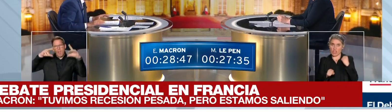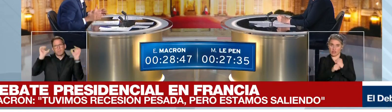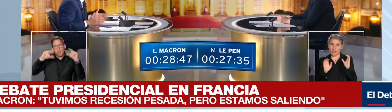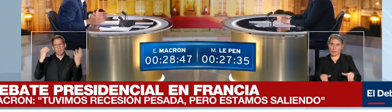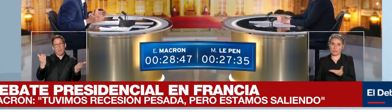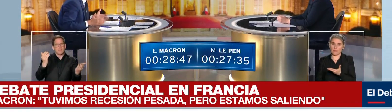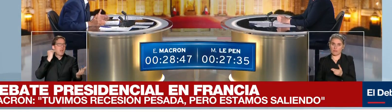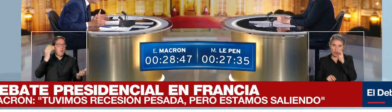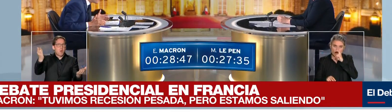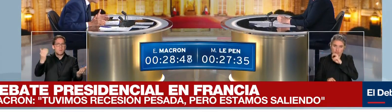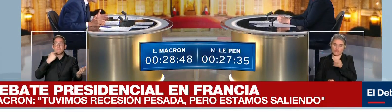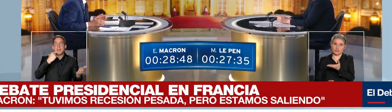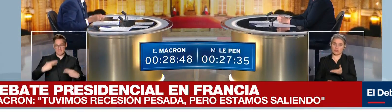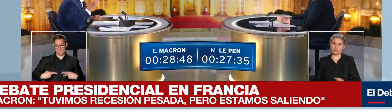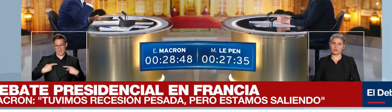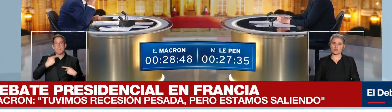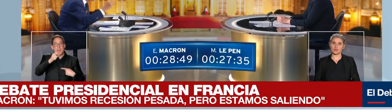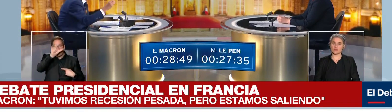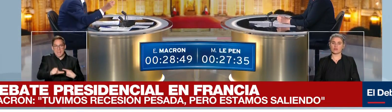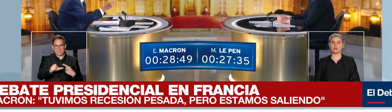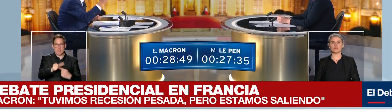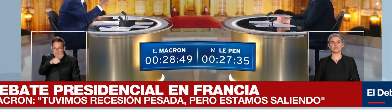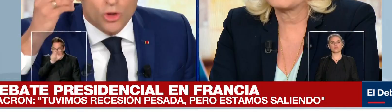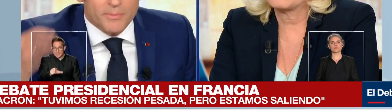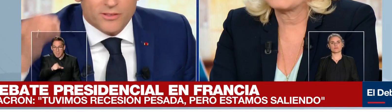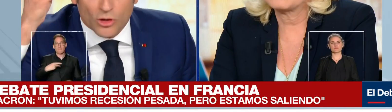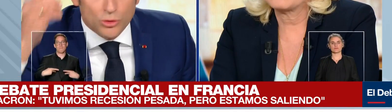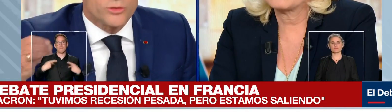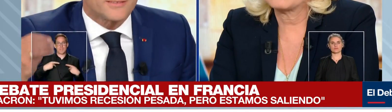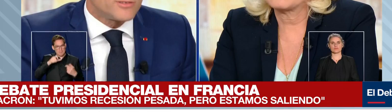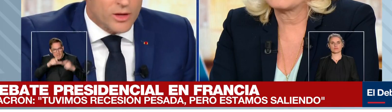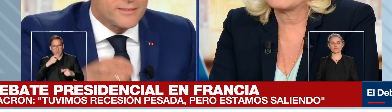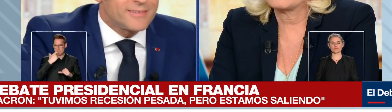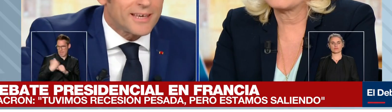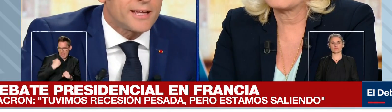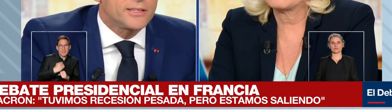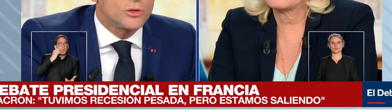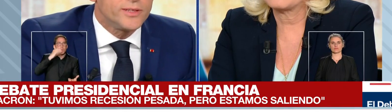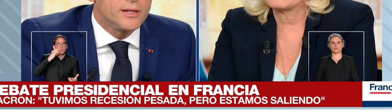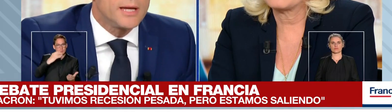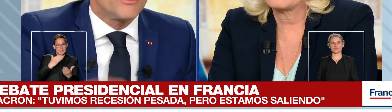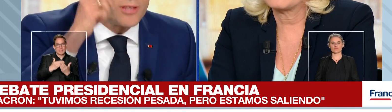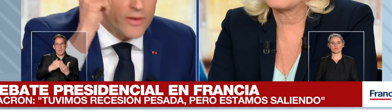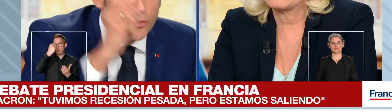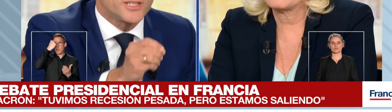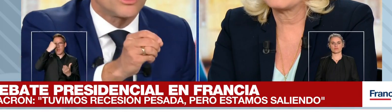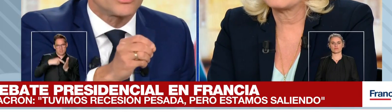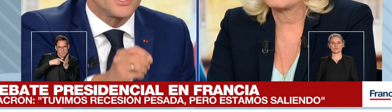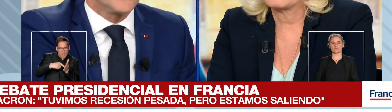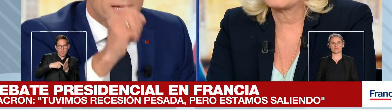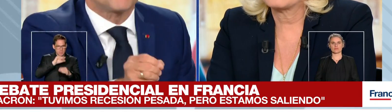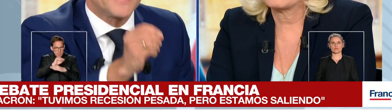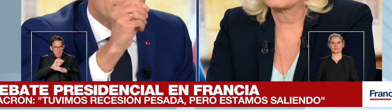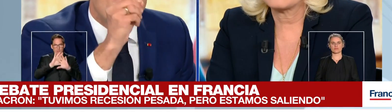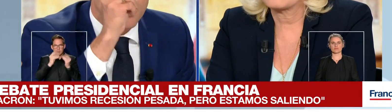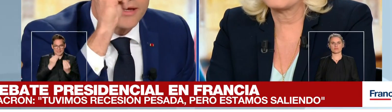Pero por favor, deténgase. Estamos hablando de vidas también. La vida de nuestros comerciantes, de nuestros artesanos, esa es la deuda COVID. Usted